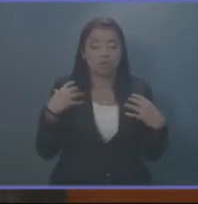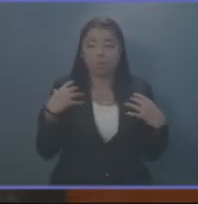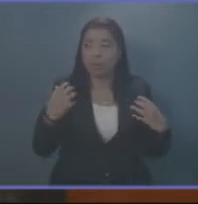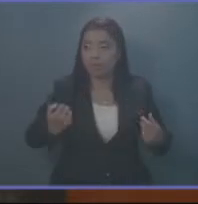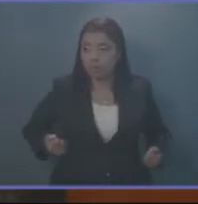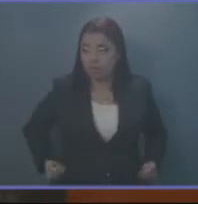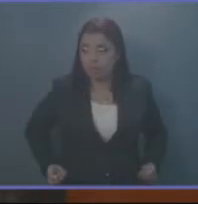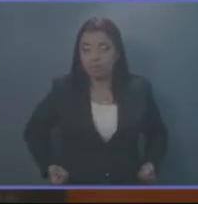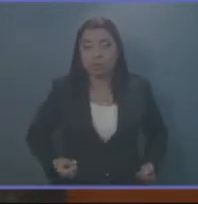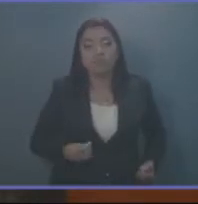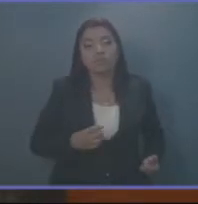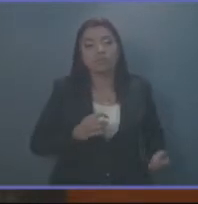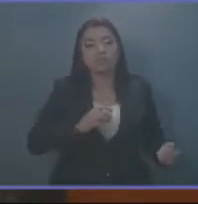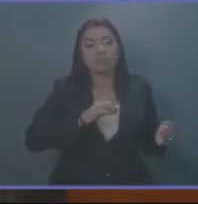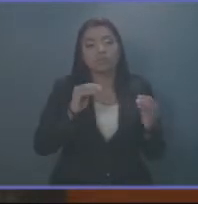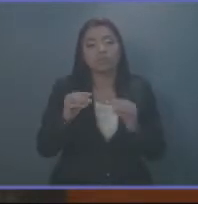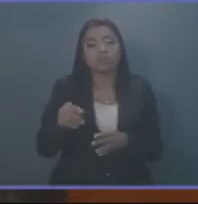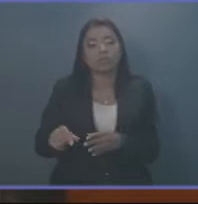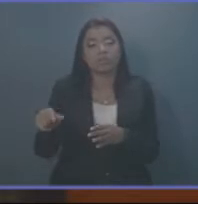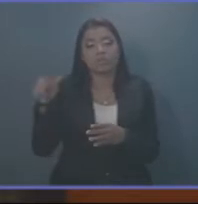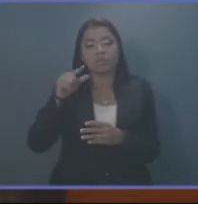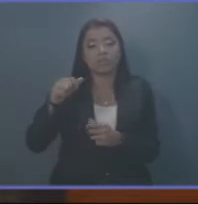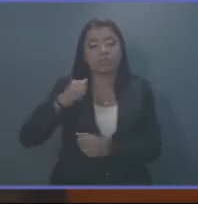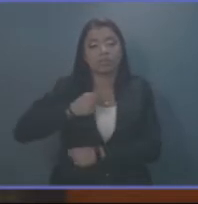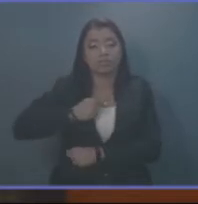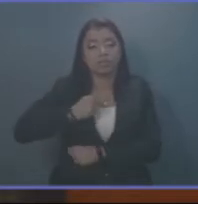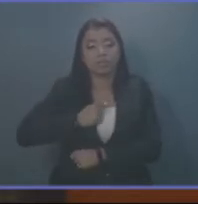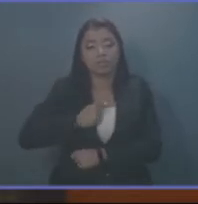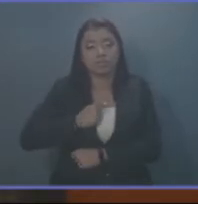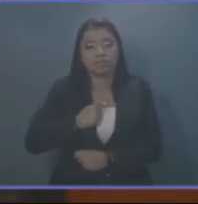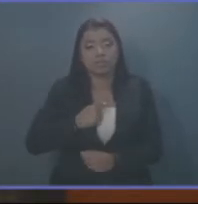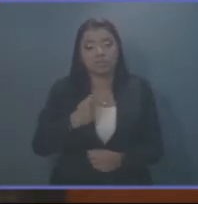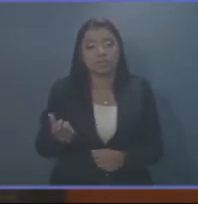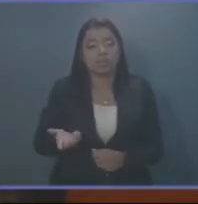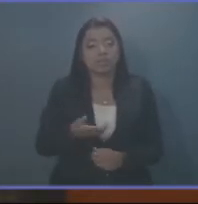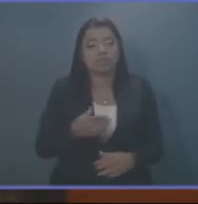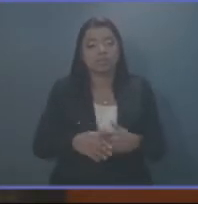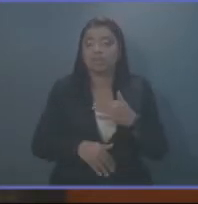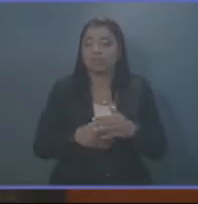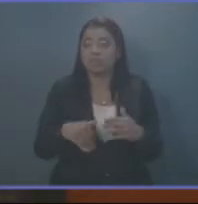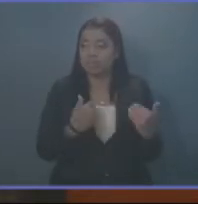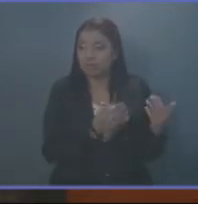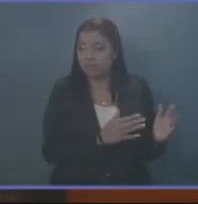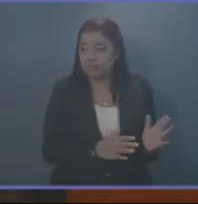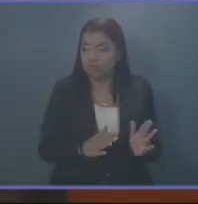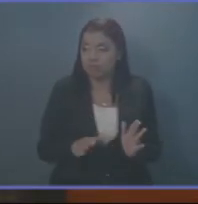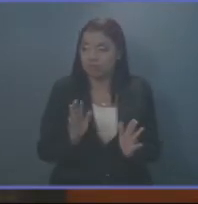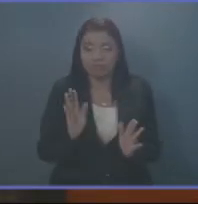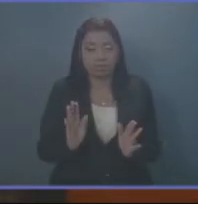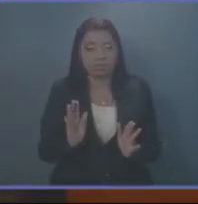al Instituto de Veteranos, lo cual pues es lo que establece la ley.